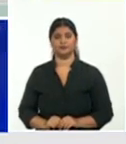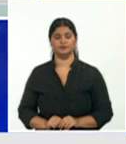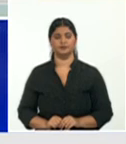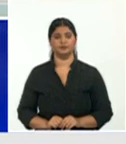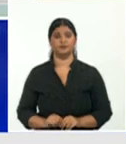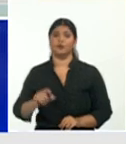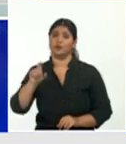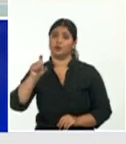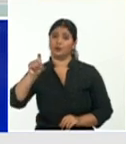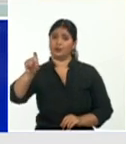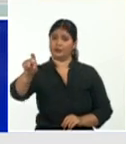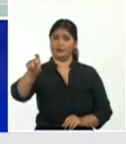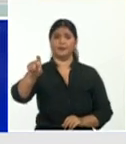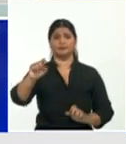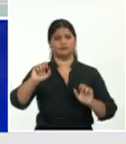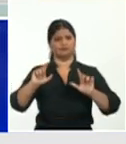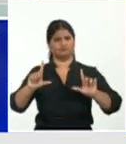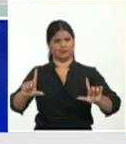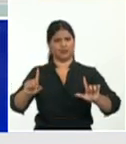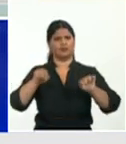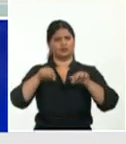nuestro país, ahí lo tiene.